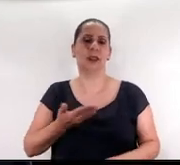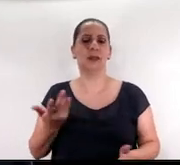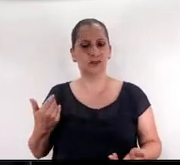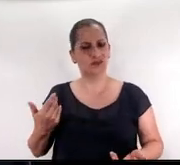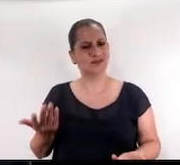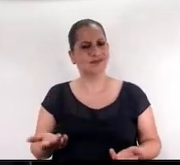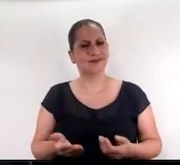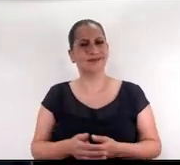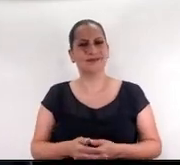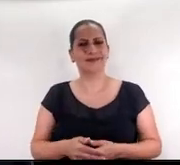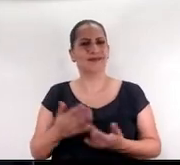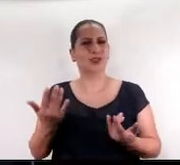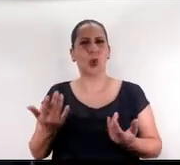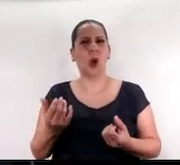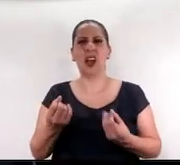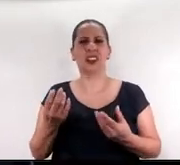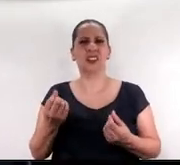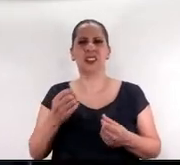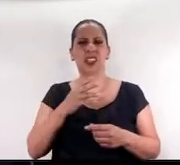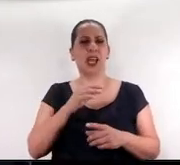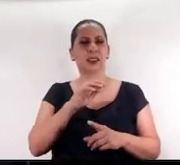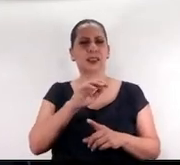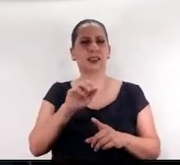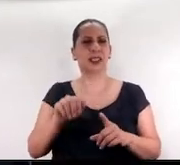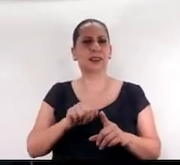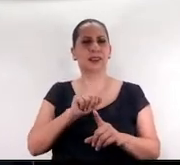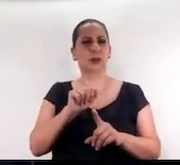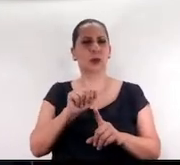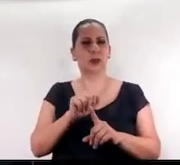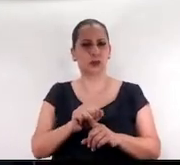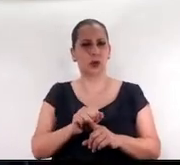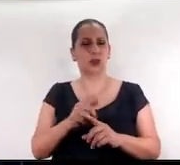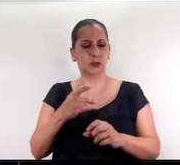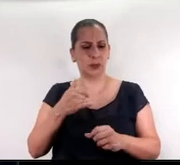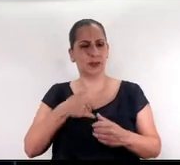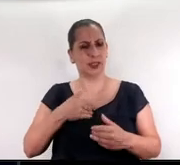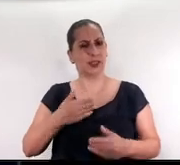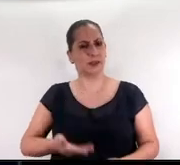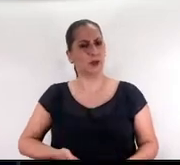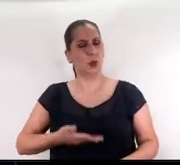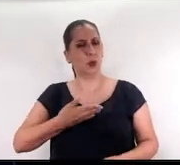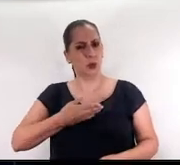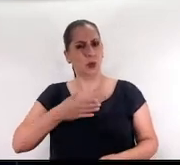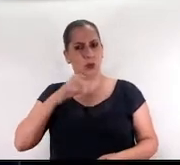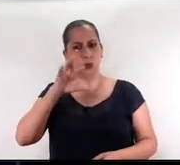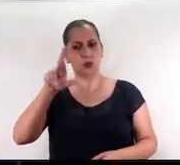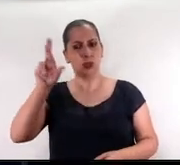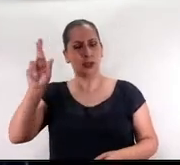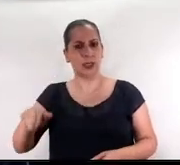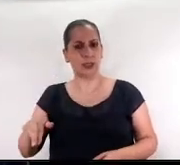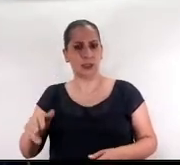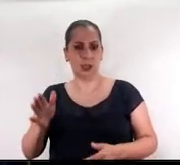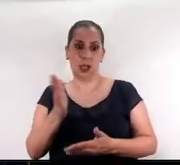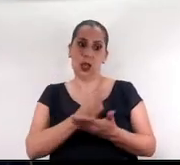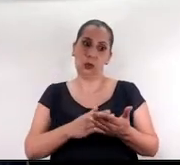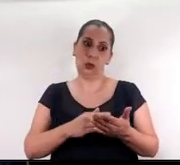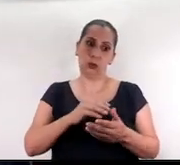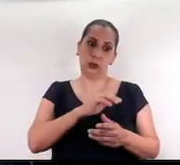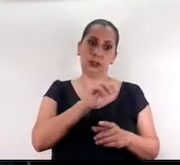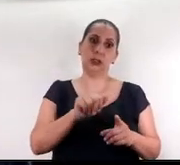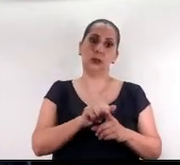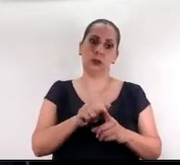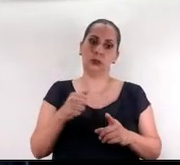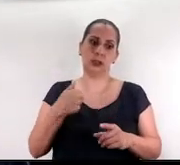muchas condiciones para sentirnos orgullosos de ser costarricenses y tenemos algunas condiciones de las que